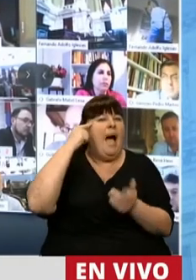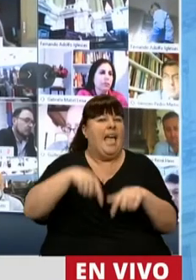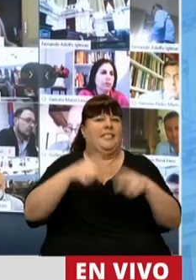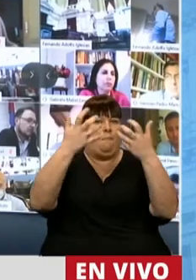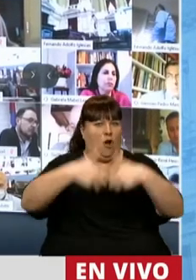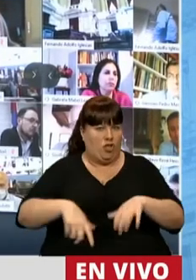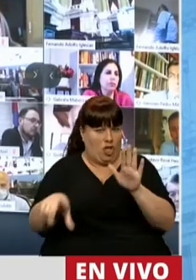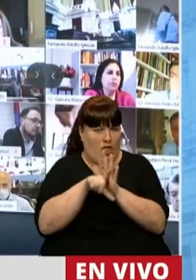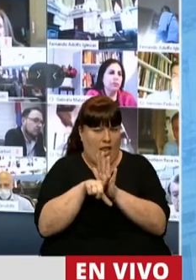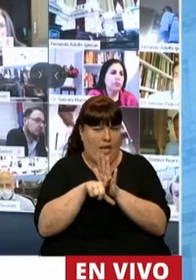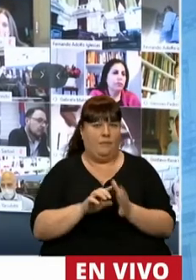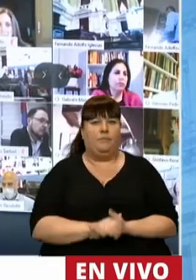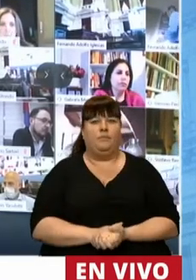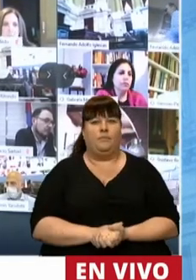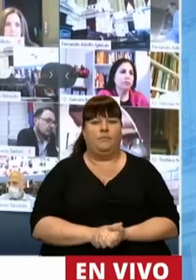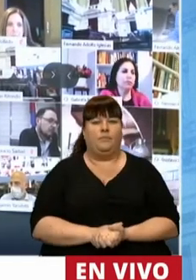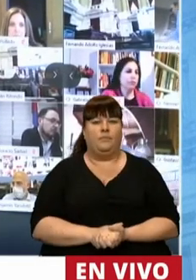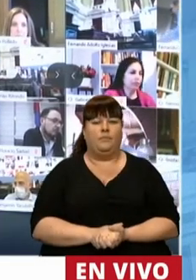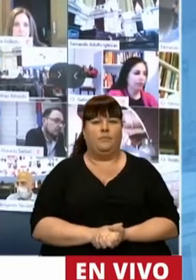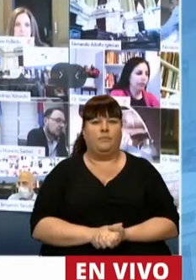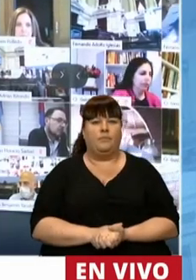consideración de este proyecto de ley.